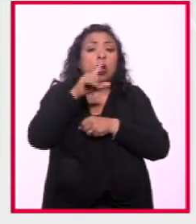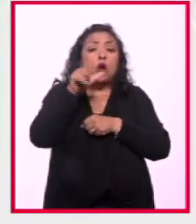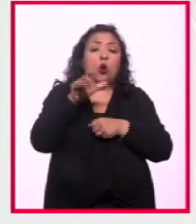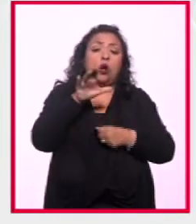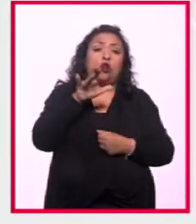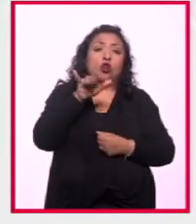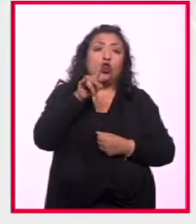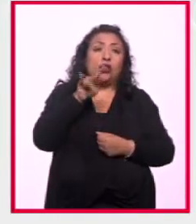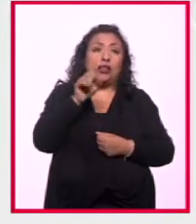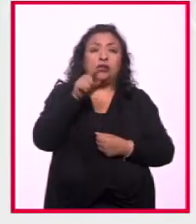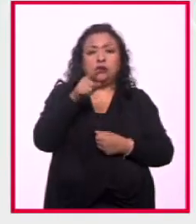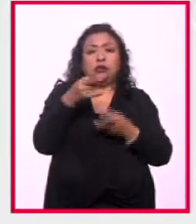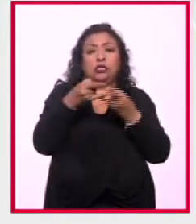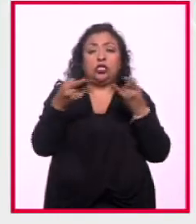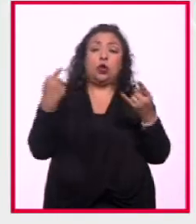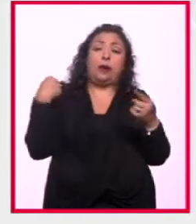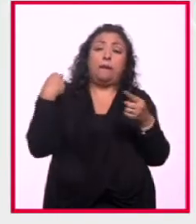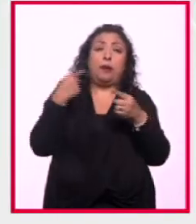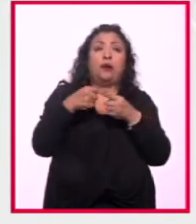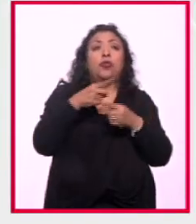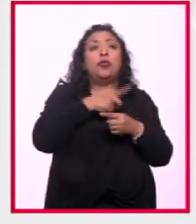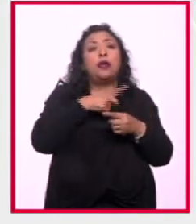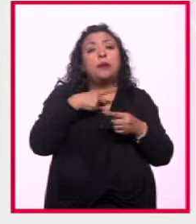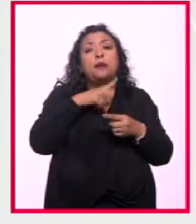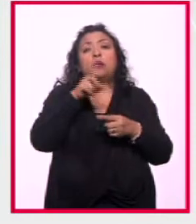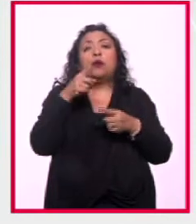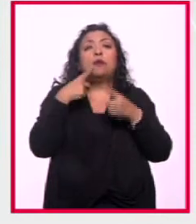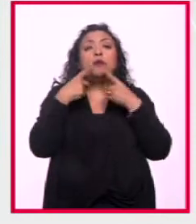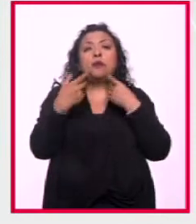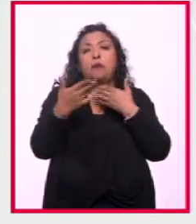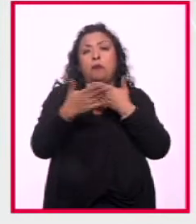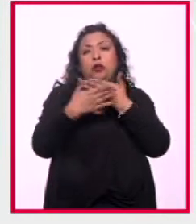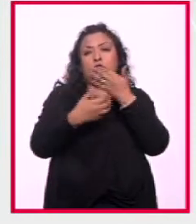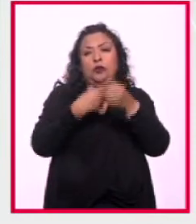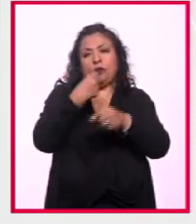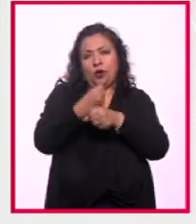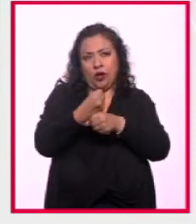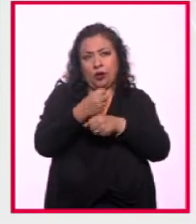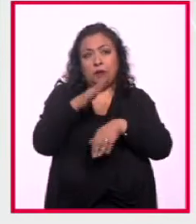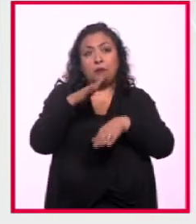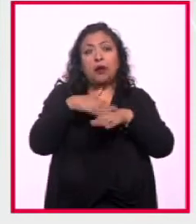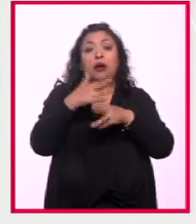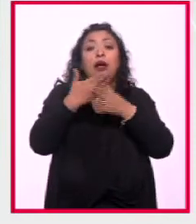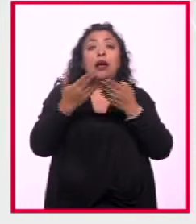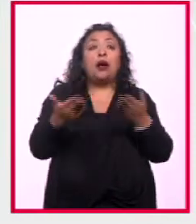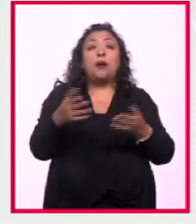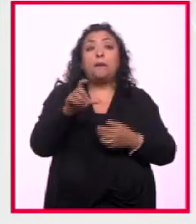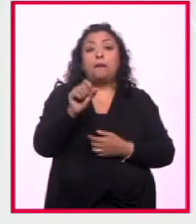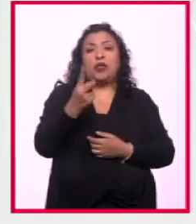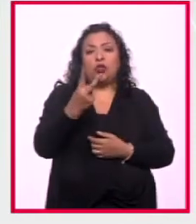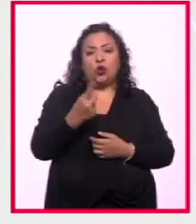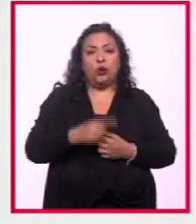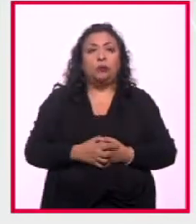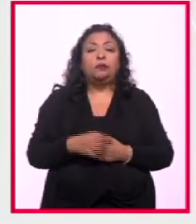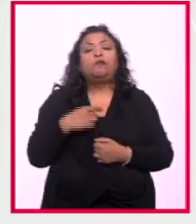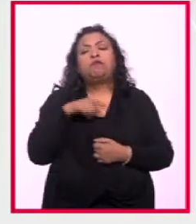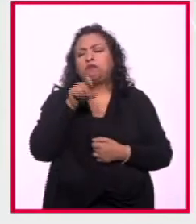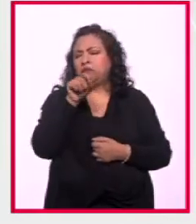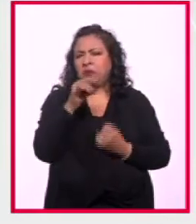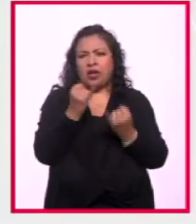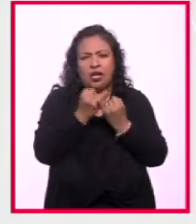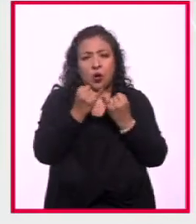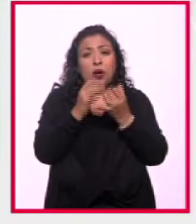pero esa es la historia que tendríamos que conversar el próximo año y sobre todo en el 21 asimismo